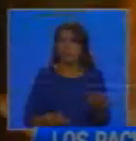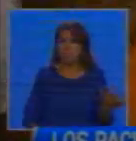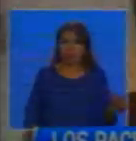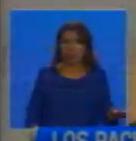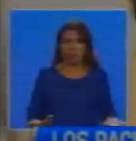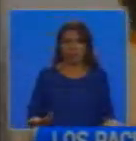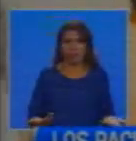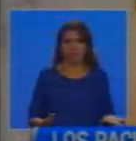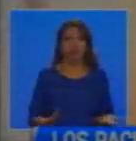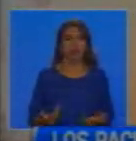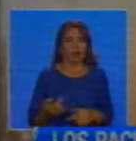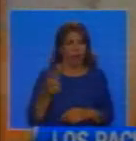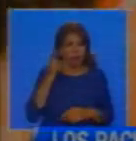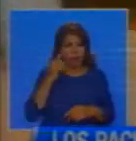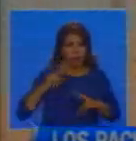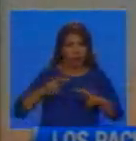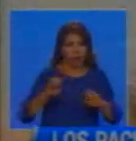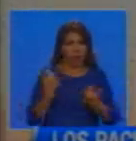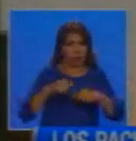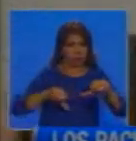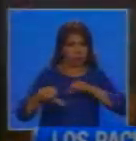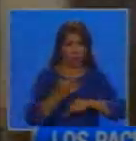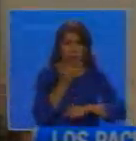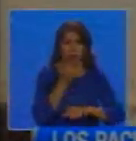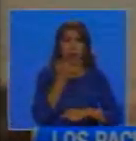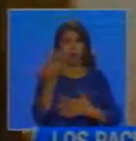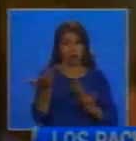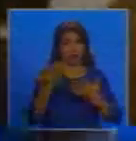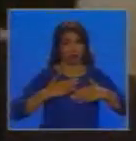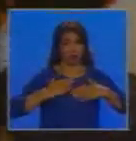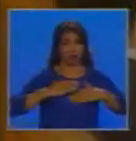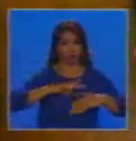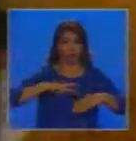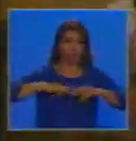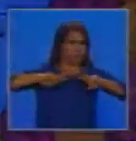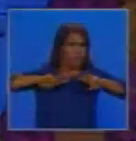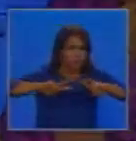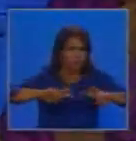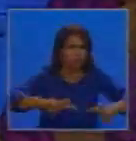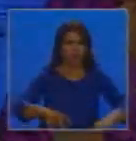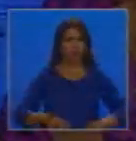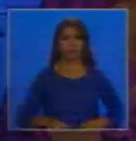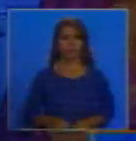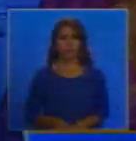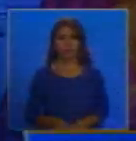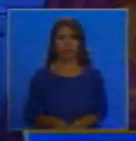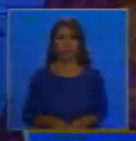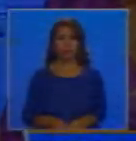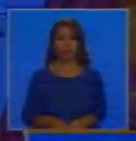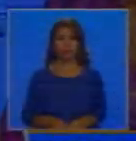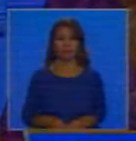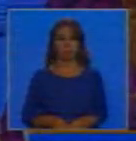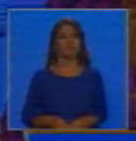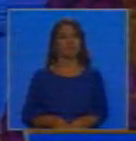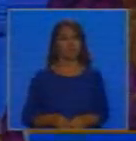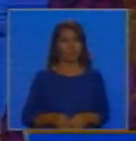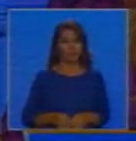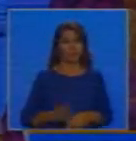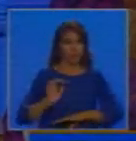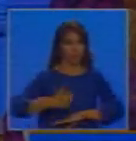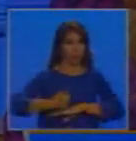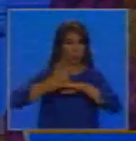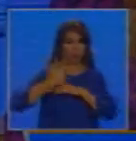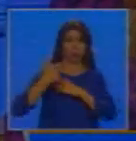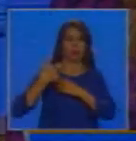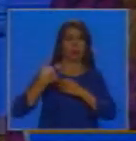lo que había era una mala administración de las mismas. Luis Antonio Ruiz, 24 horas. La Dirección de Espacios Acuáticos de